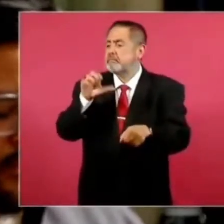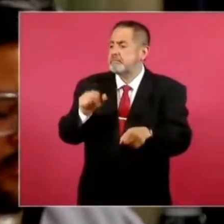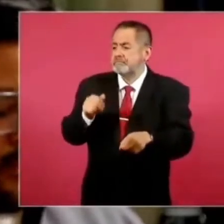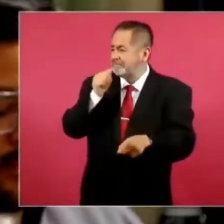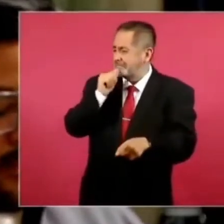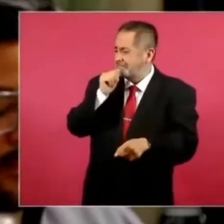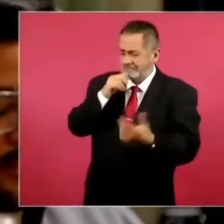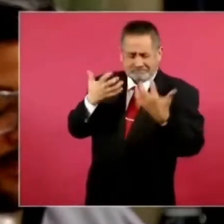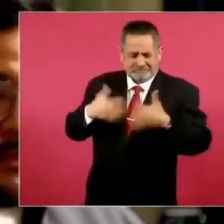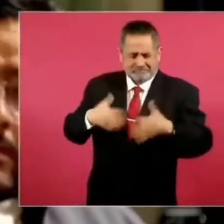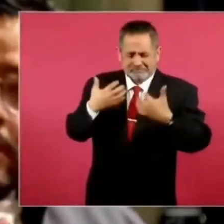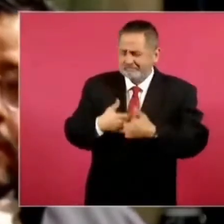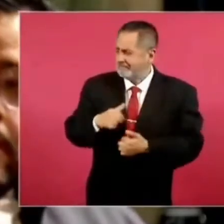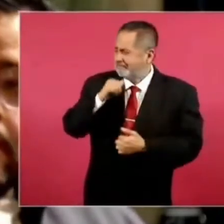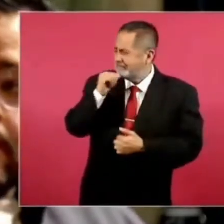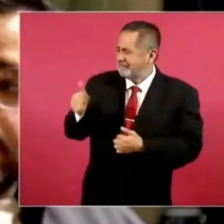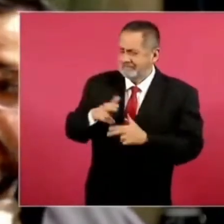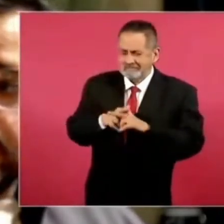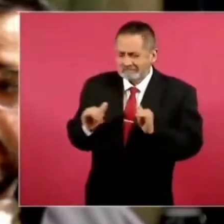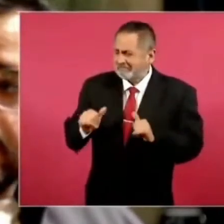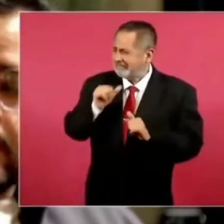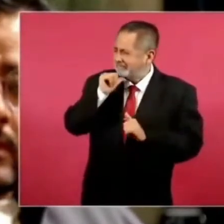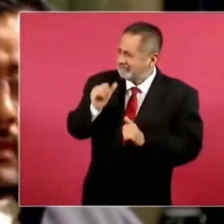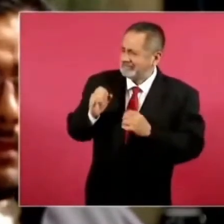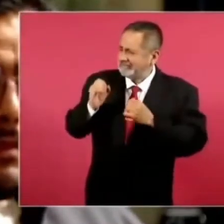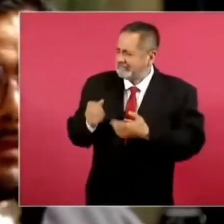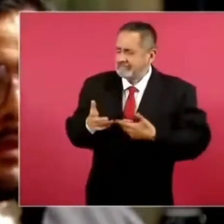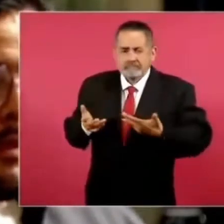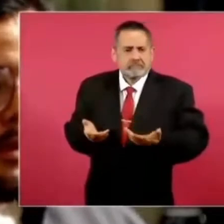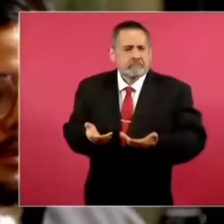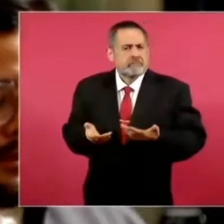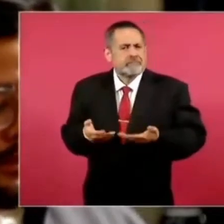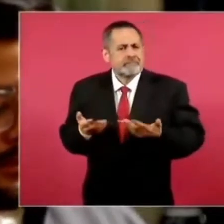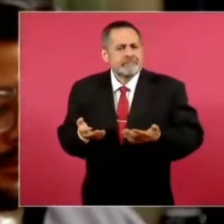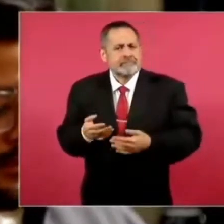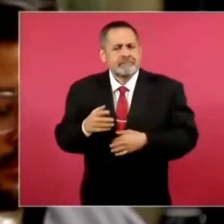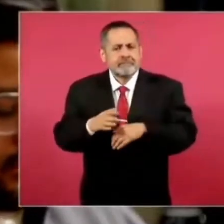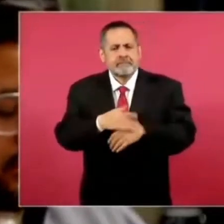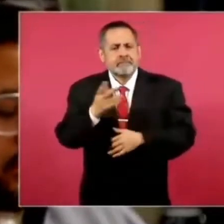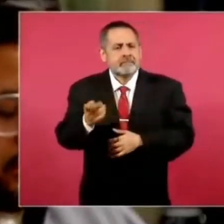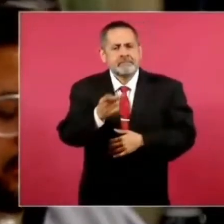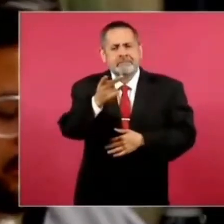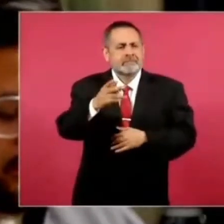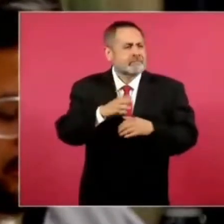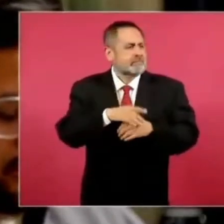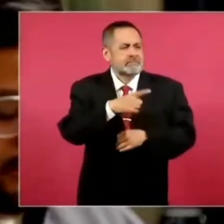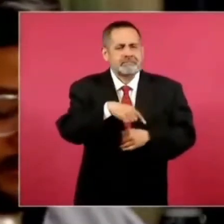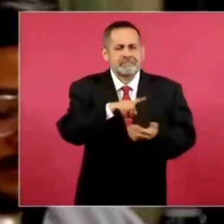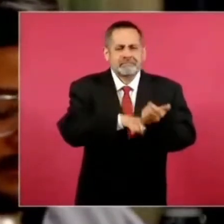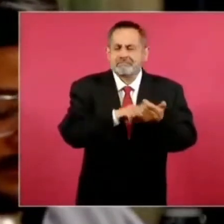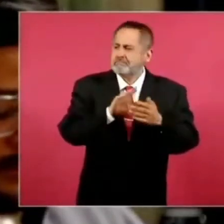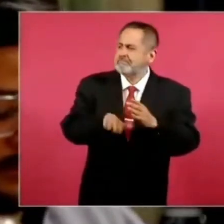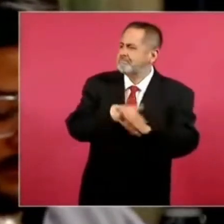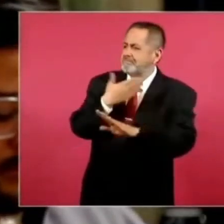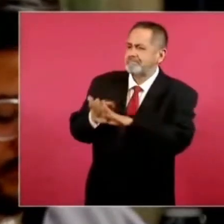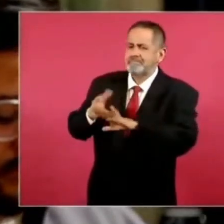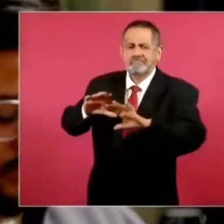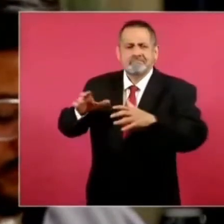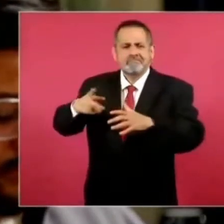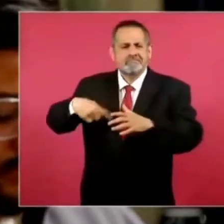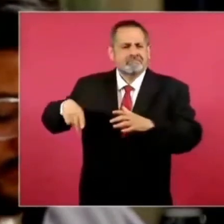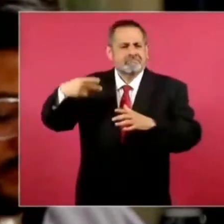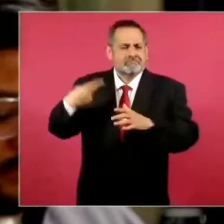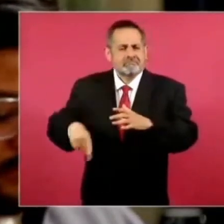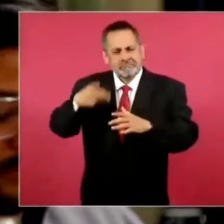no produce ningún barril de petróleo. Preguntarle por qué hay este tipo de campaña en contra de la soberanía